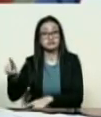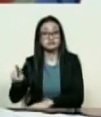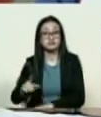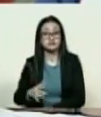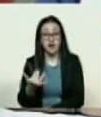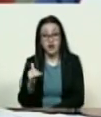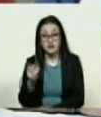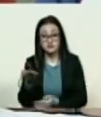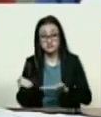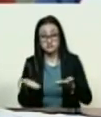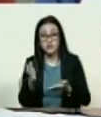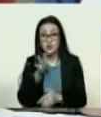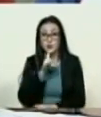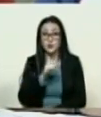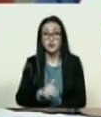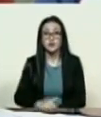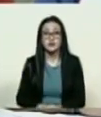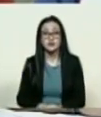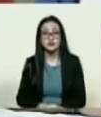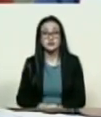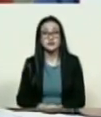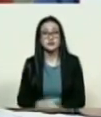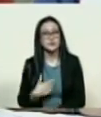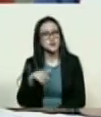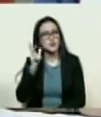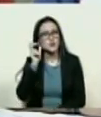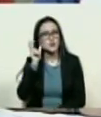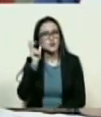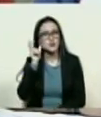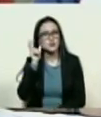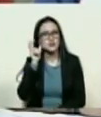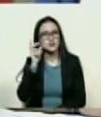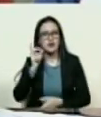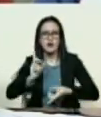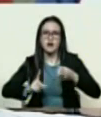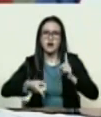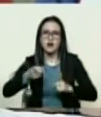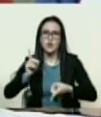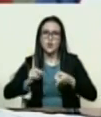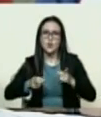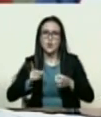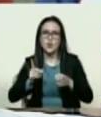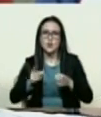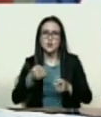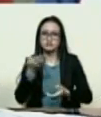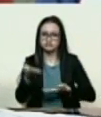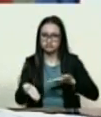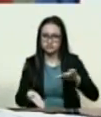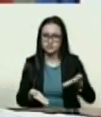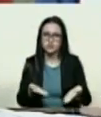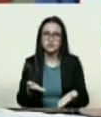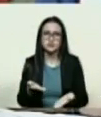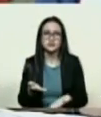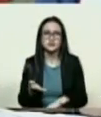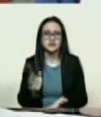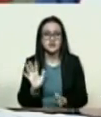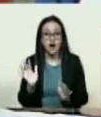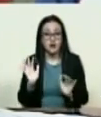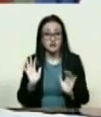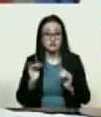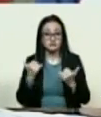ellos. Es de ellos. Yo he escuchado por ahí que algunos se van a lanzar. Escuché a, o ya se